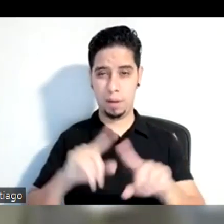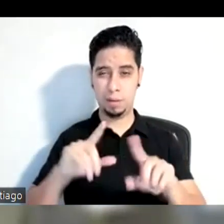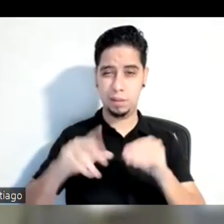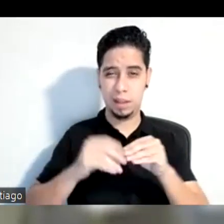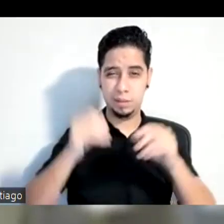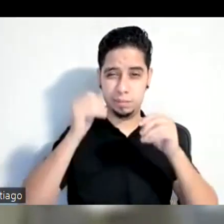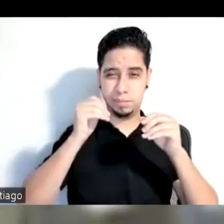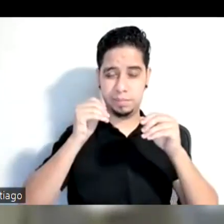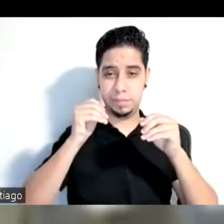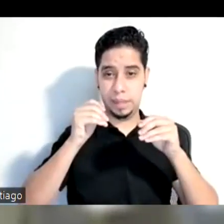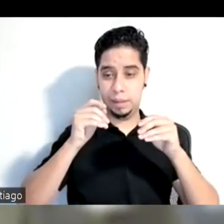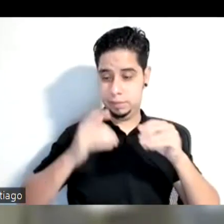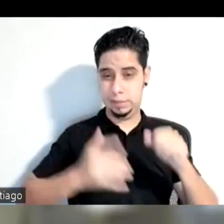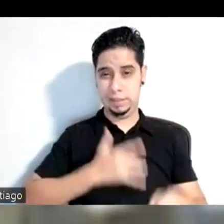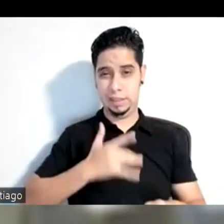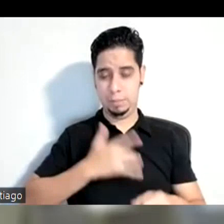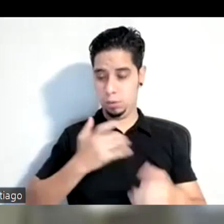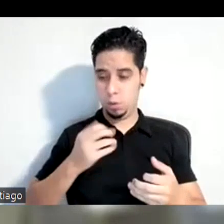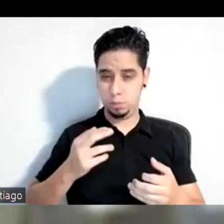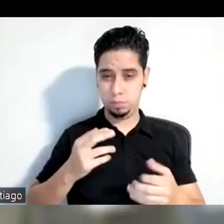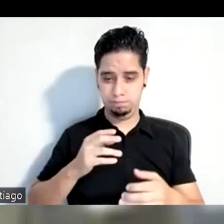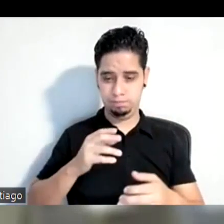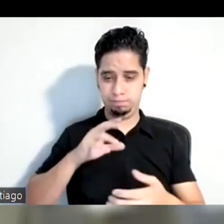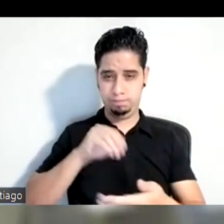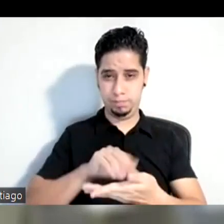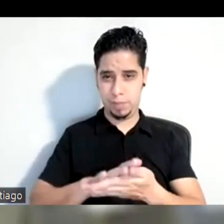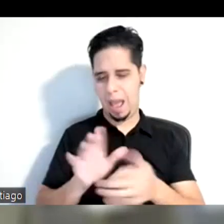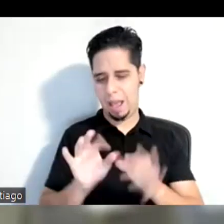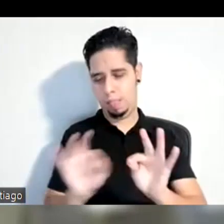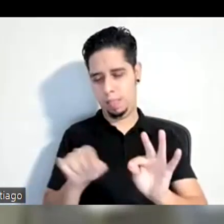emoción a un texto que es totalmente frío, ¿verdad?